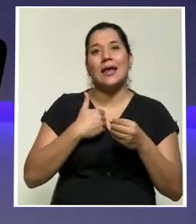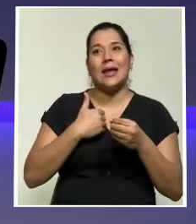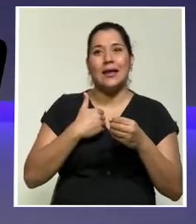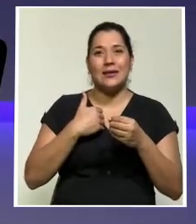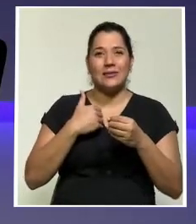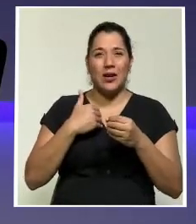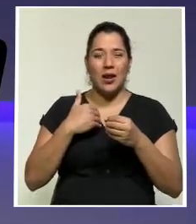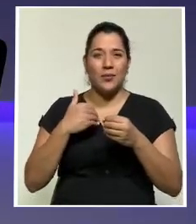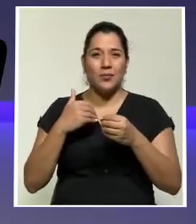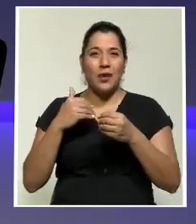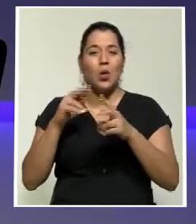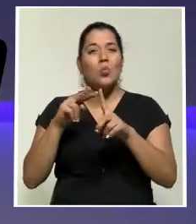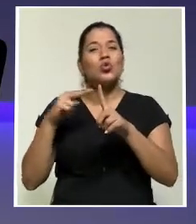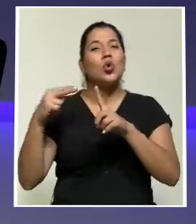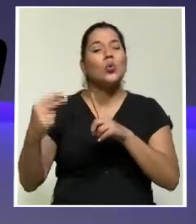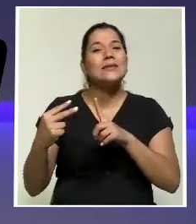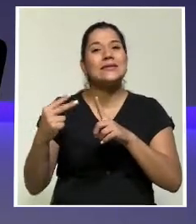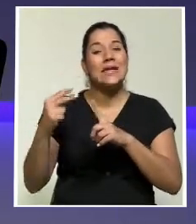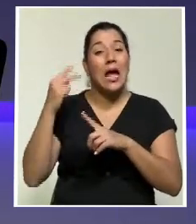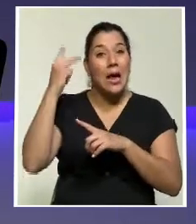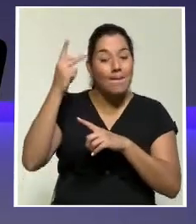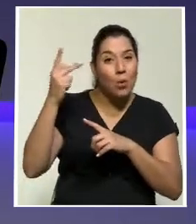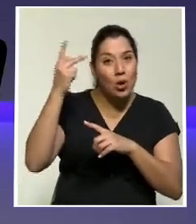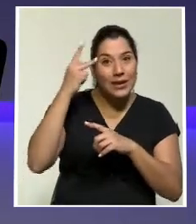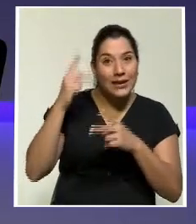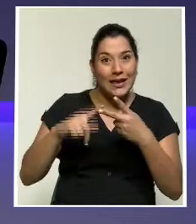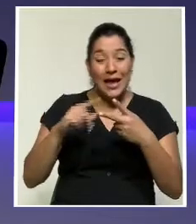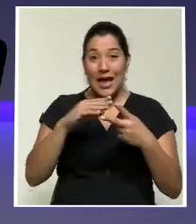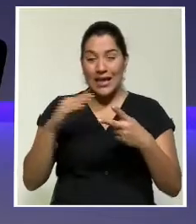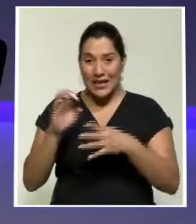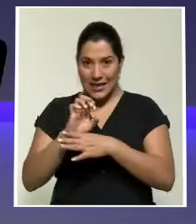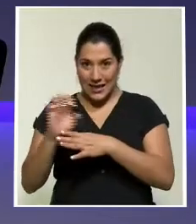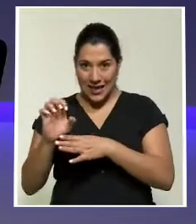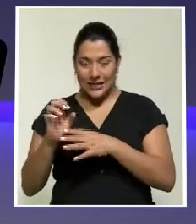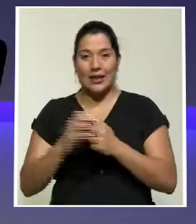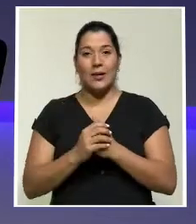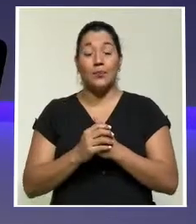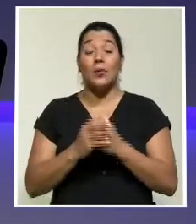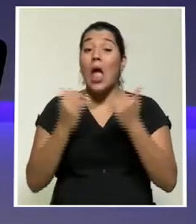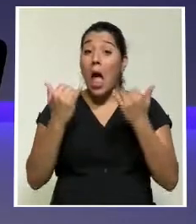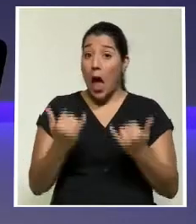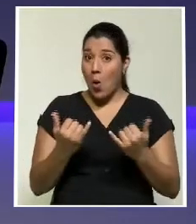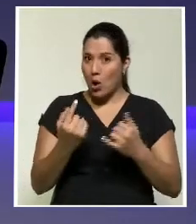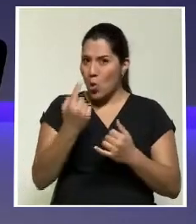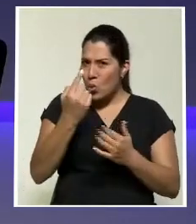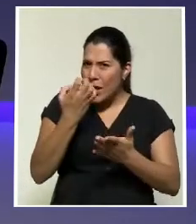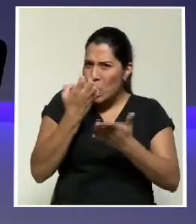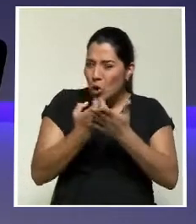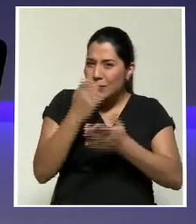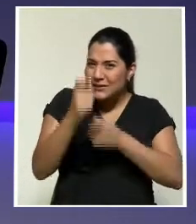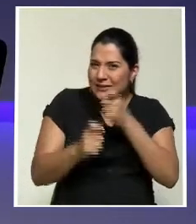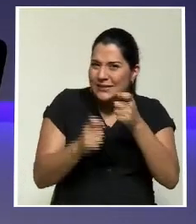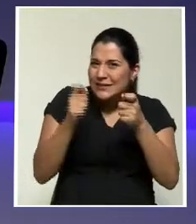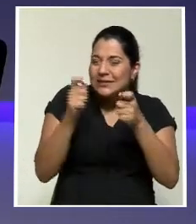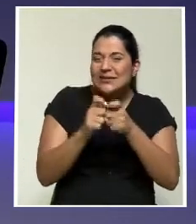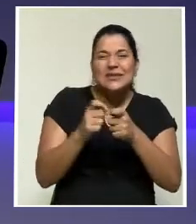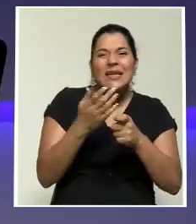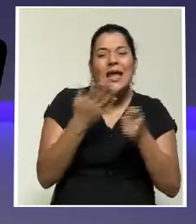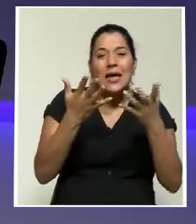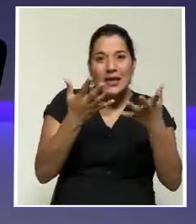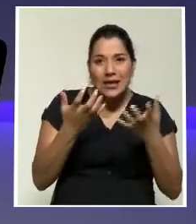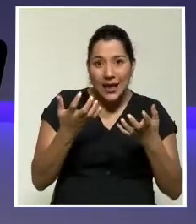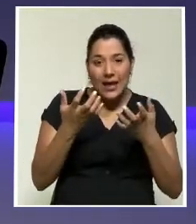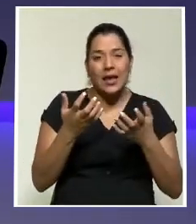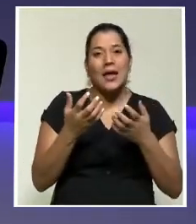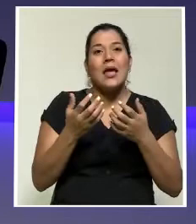políticas. Hay un tipo de economía particular que busca que las decisiones económicas estén orientadas por el